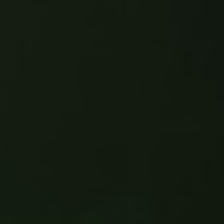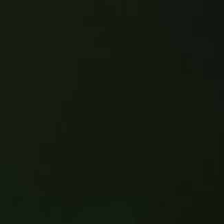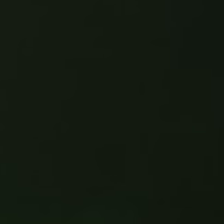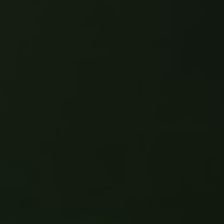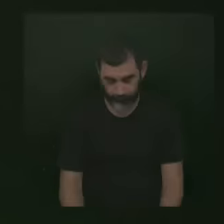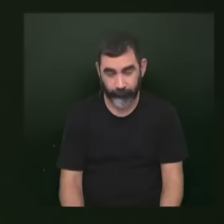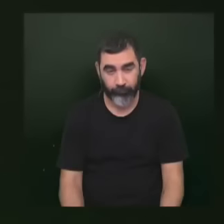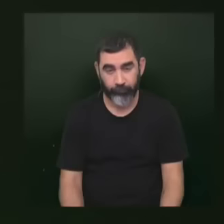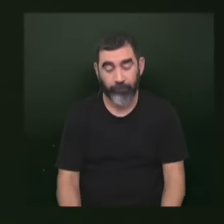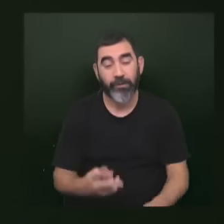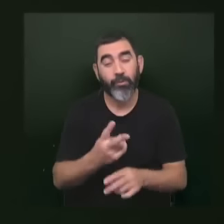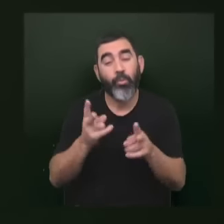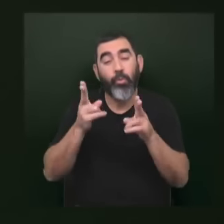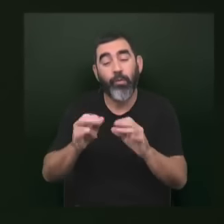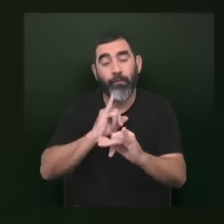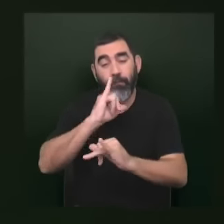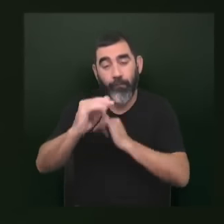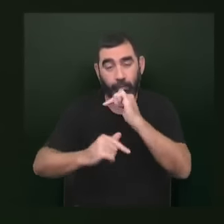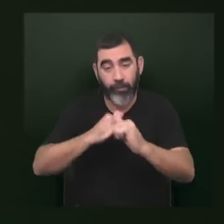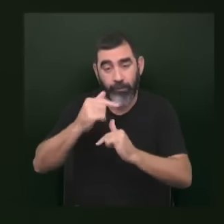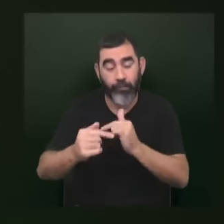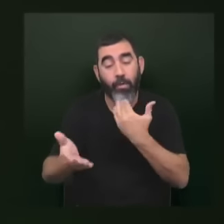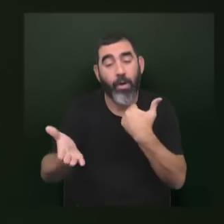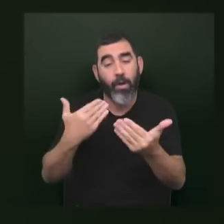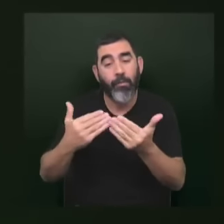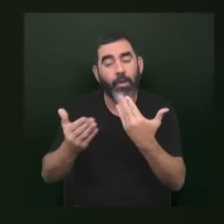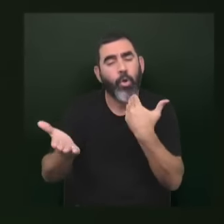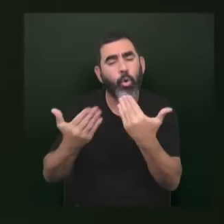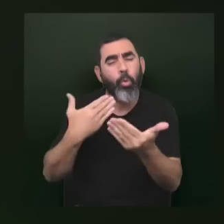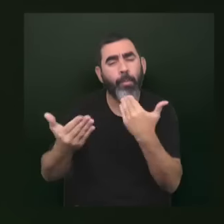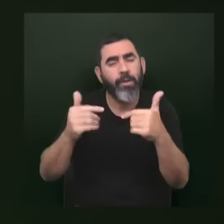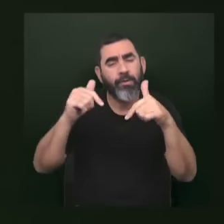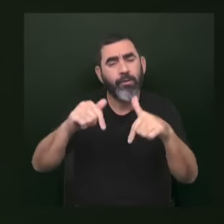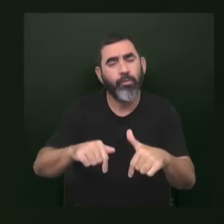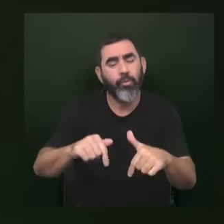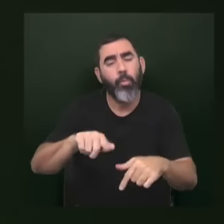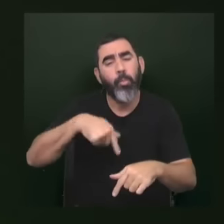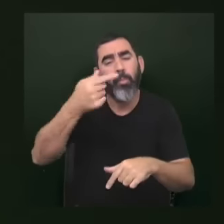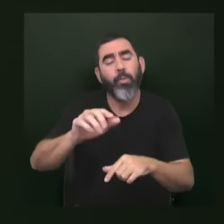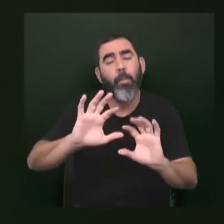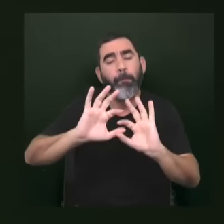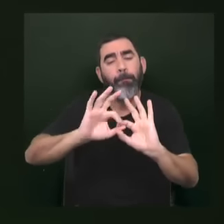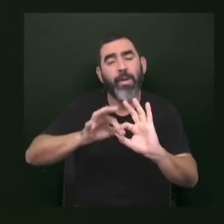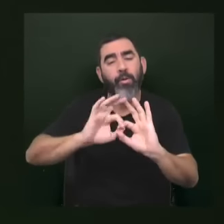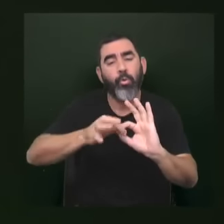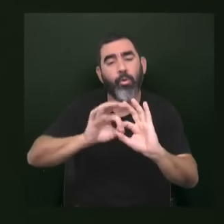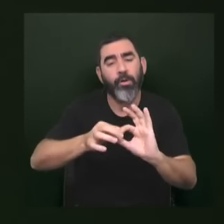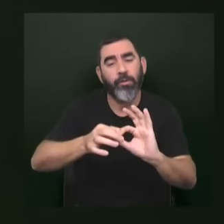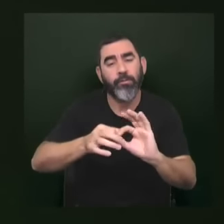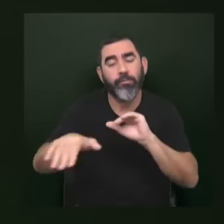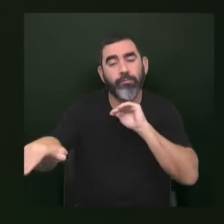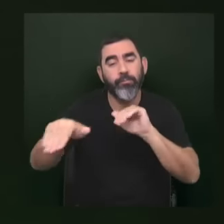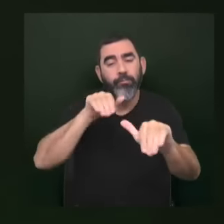esperamos en este segundo bloque de mbd noticias vamos a hablar de un conversatorio que va a tener lugar el próximo miércoles convocado